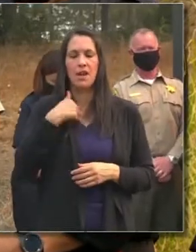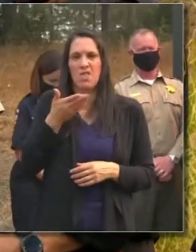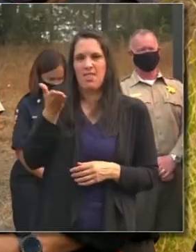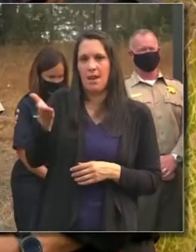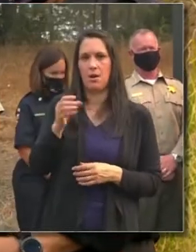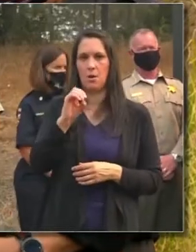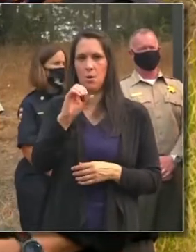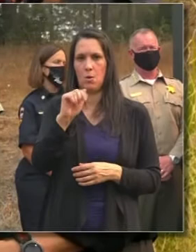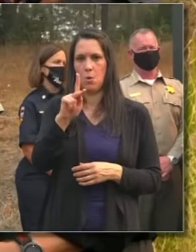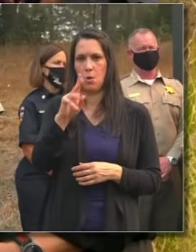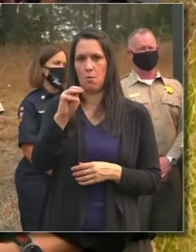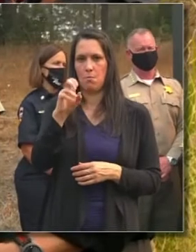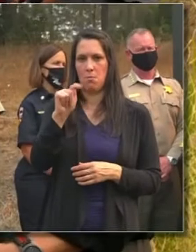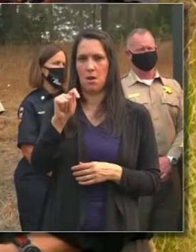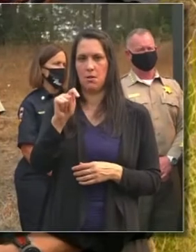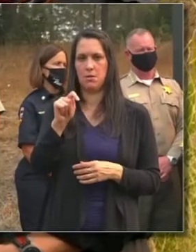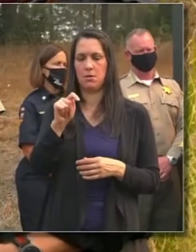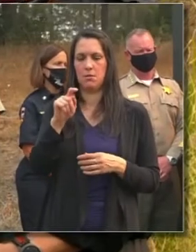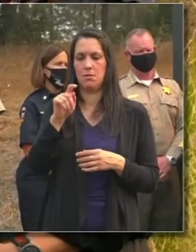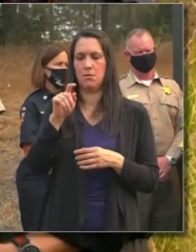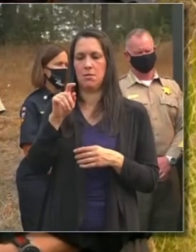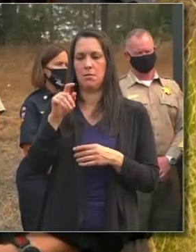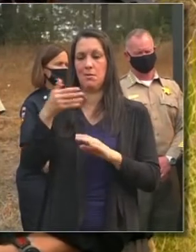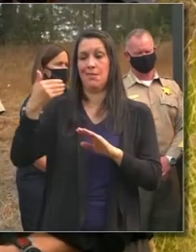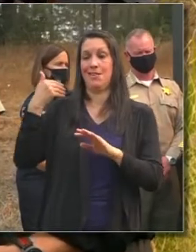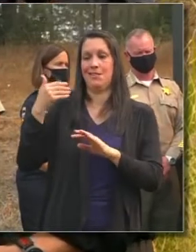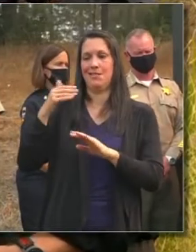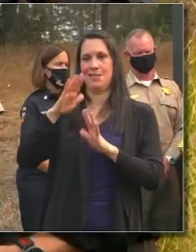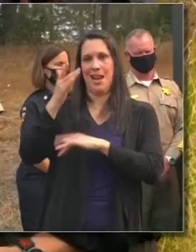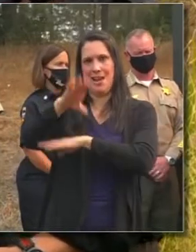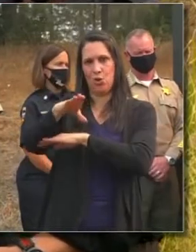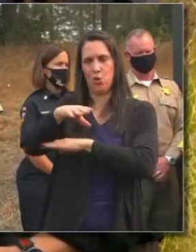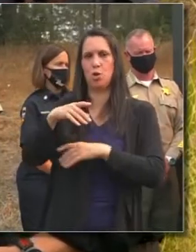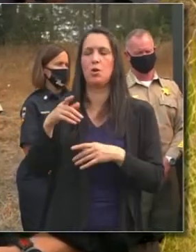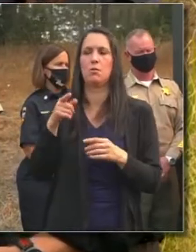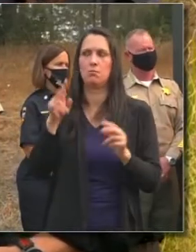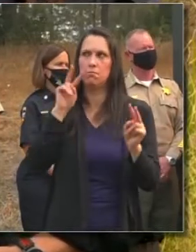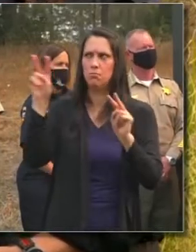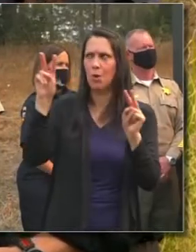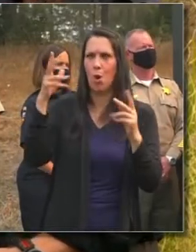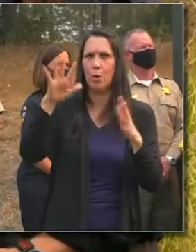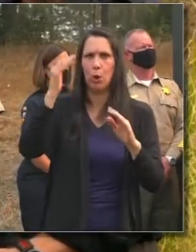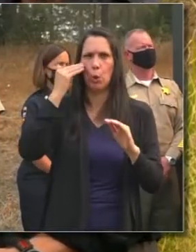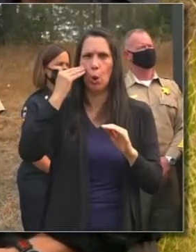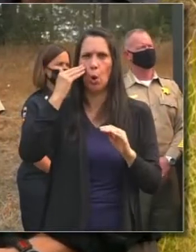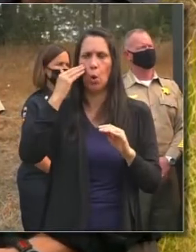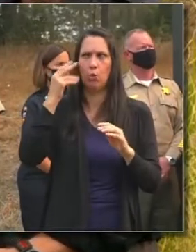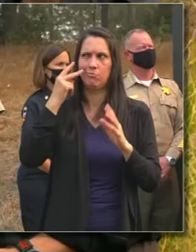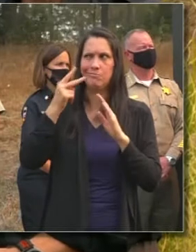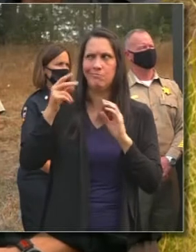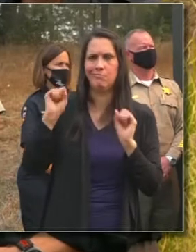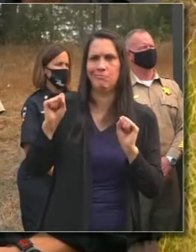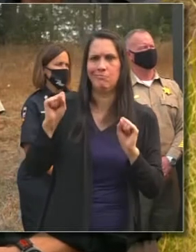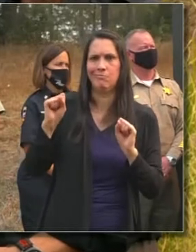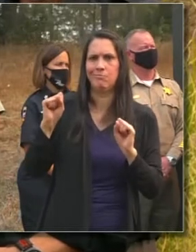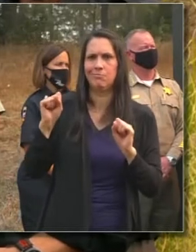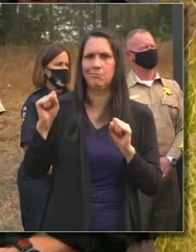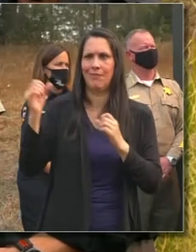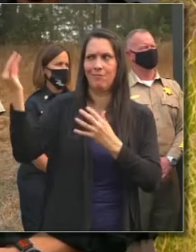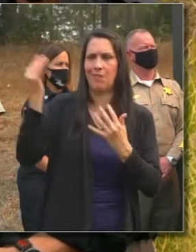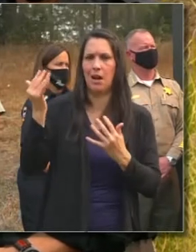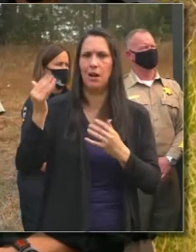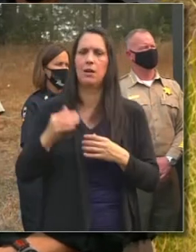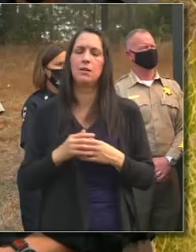oakland esa tarde hablando con residentes y sabía todo el mundo lo que estaba pasando con el humo etcétera y otro factor